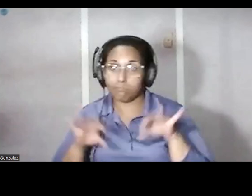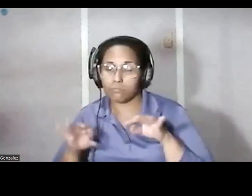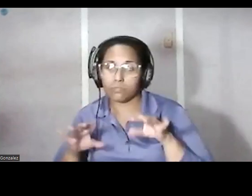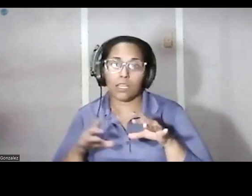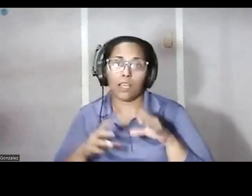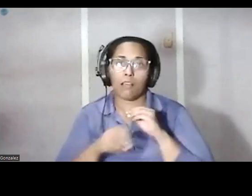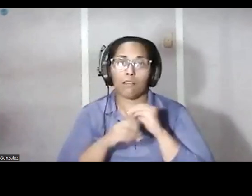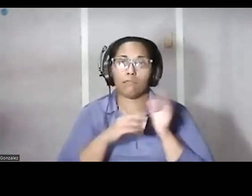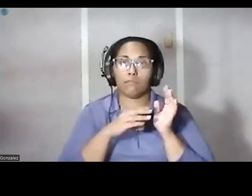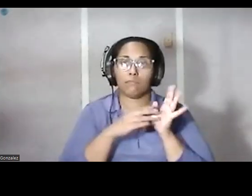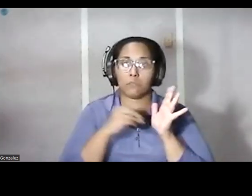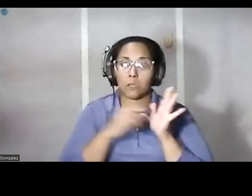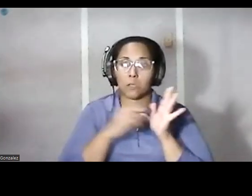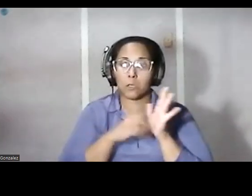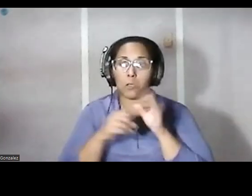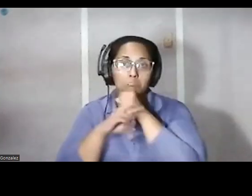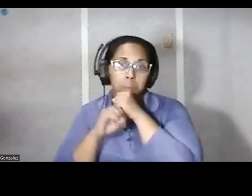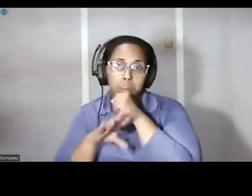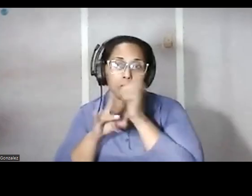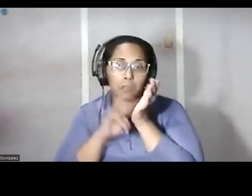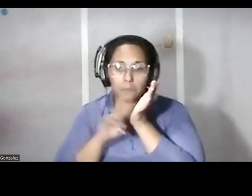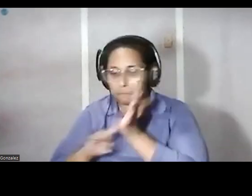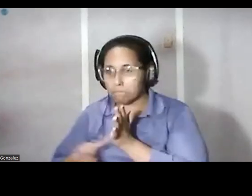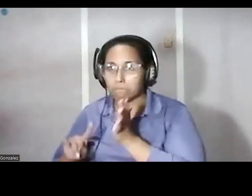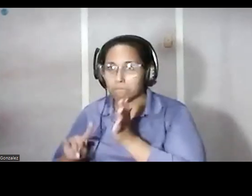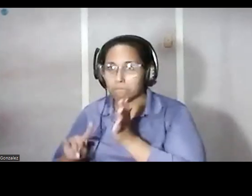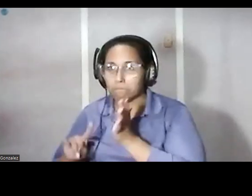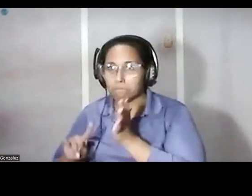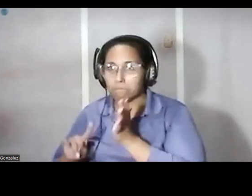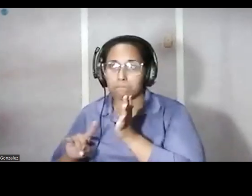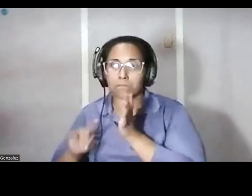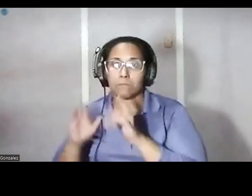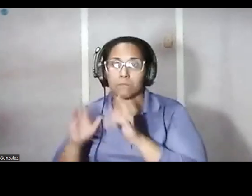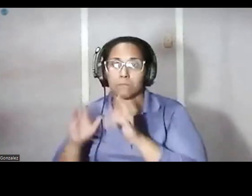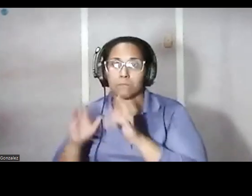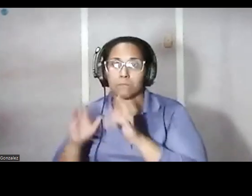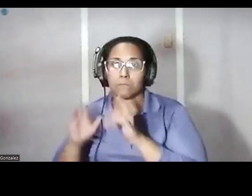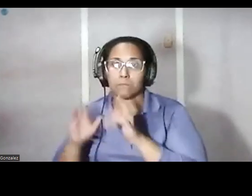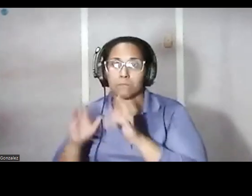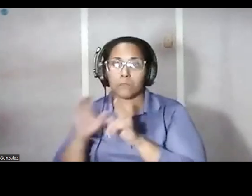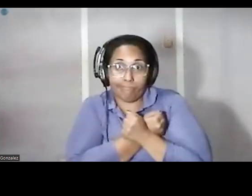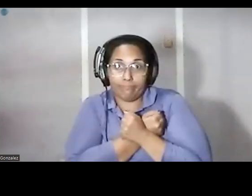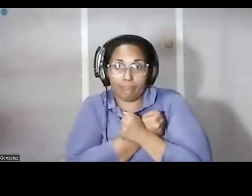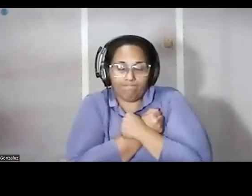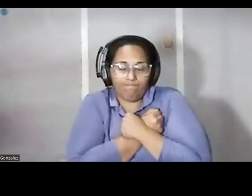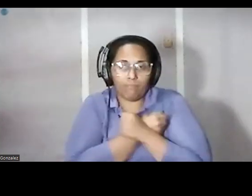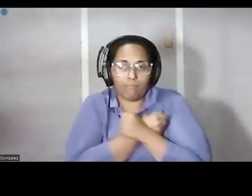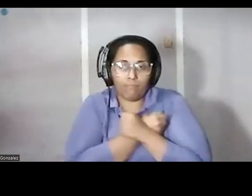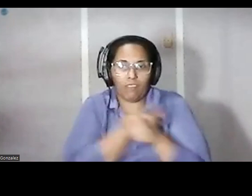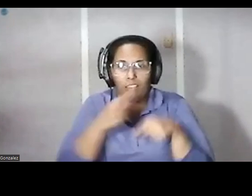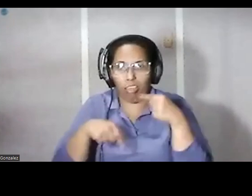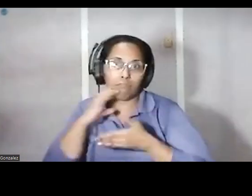en la prensa sí que he revisado tiene que ver, tú sabes, con casos llamados pasionales o